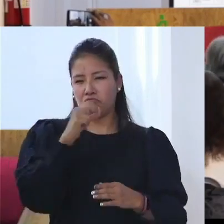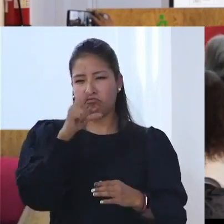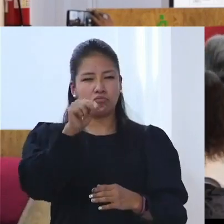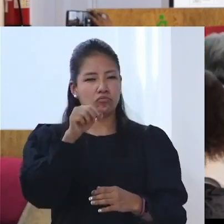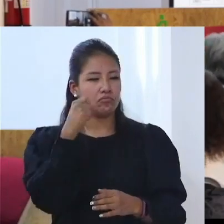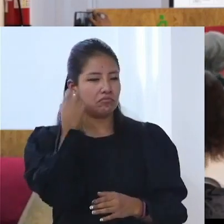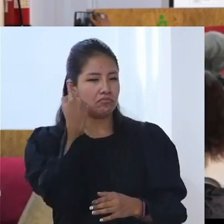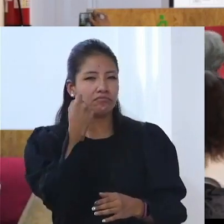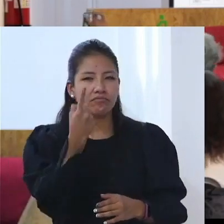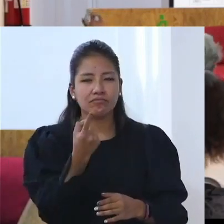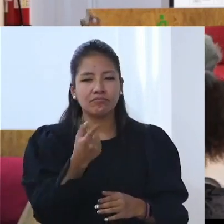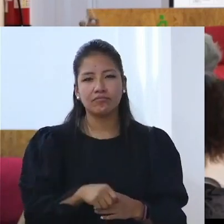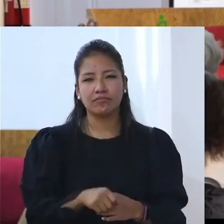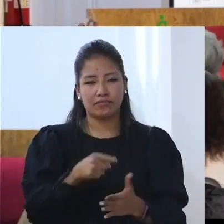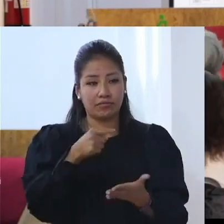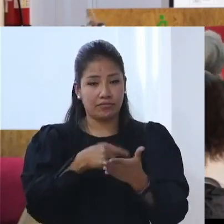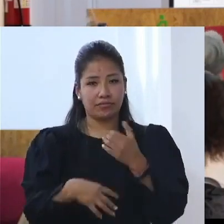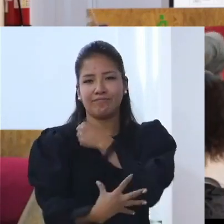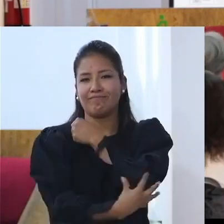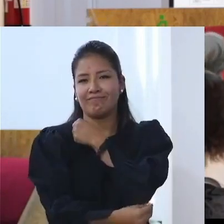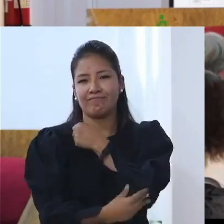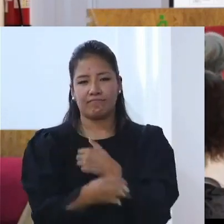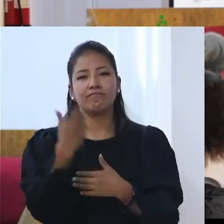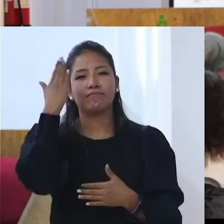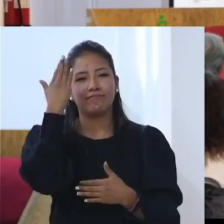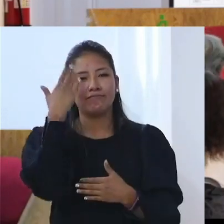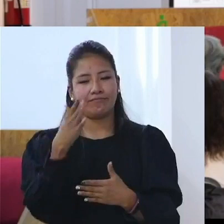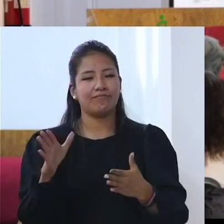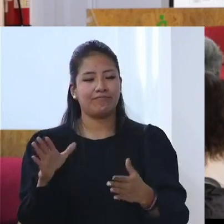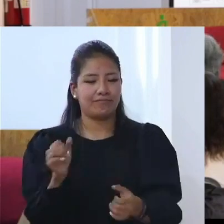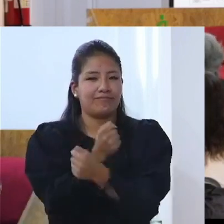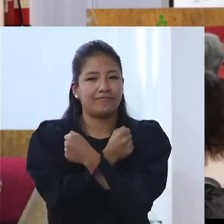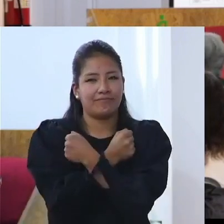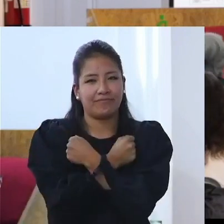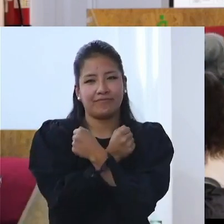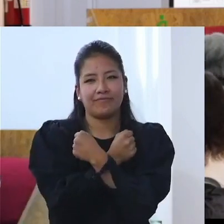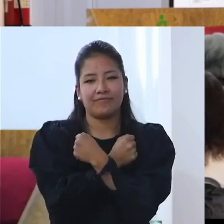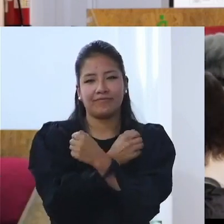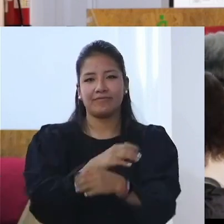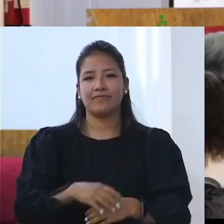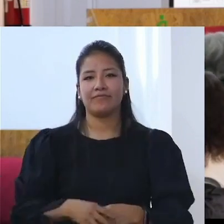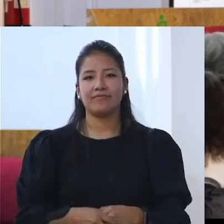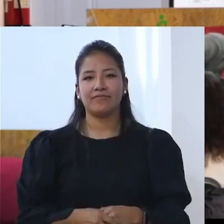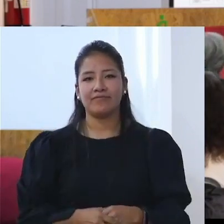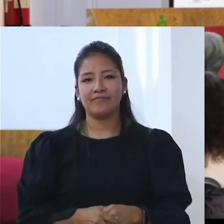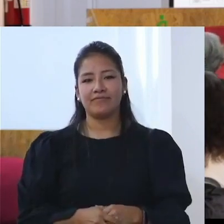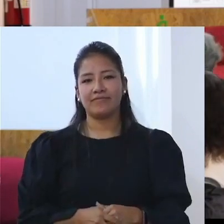entender que en la pobreza se sabe querer